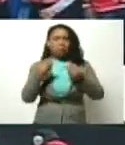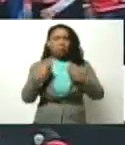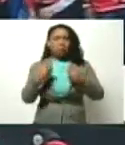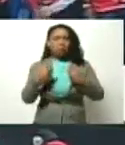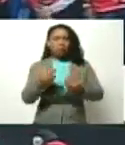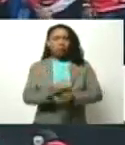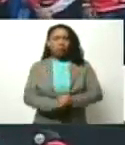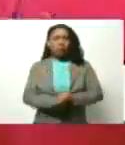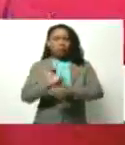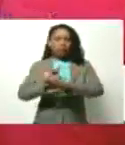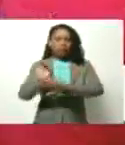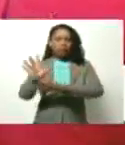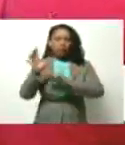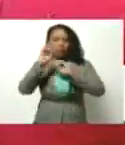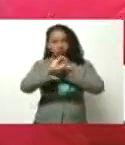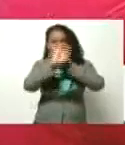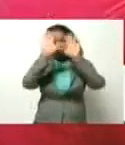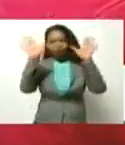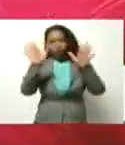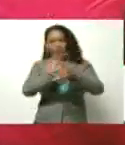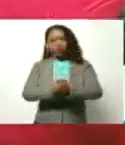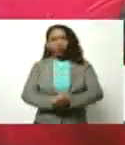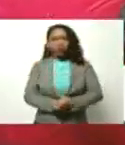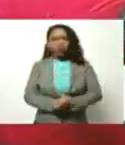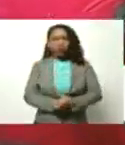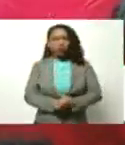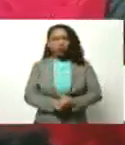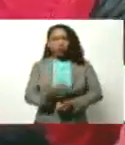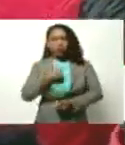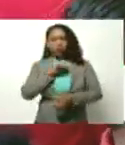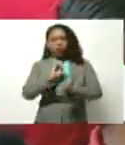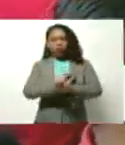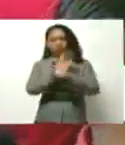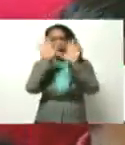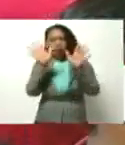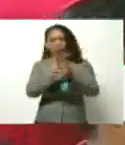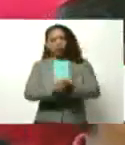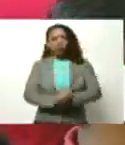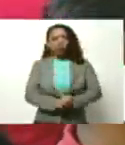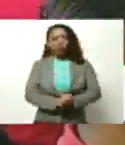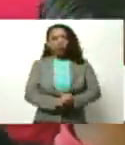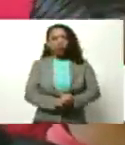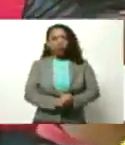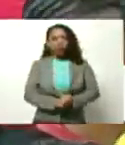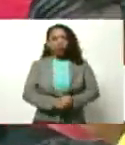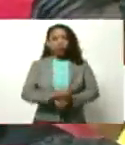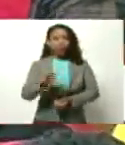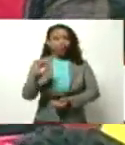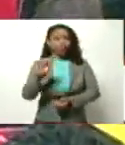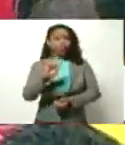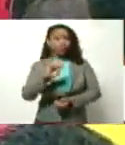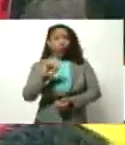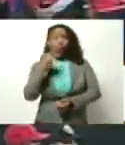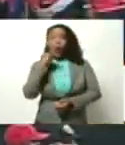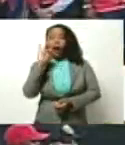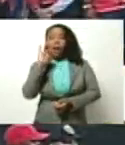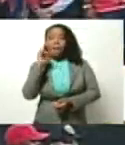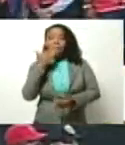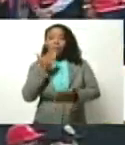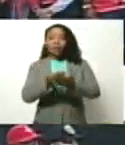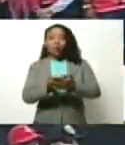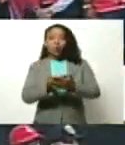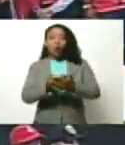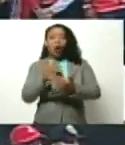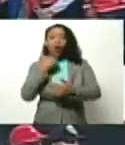dejar claro dejar claro No está permitido ningún tipo de